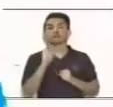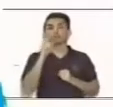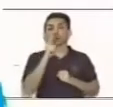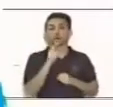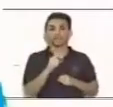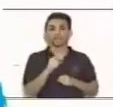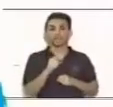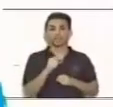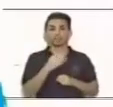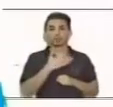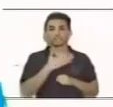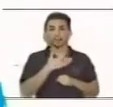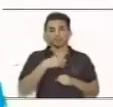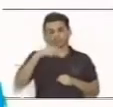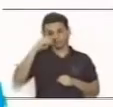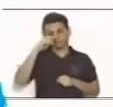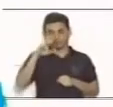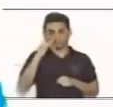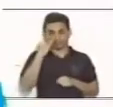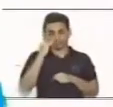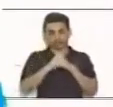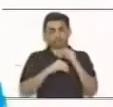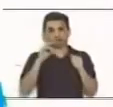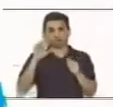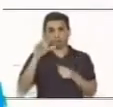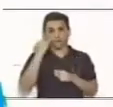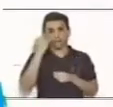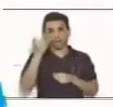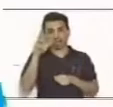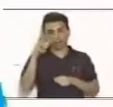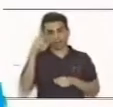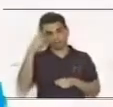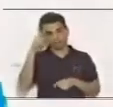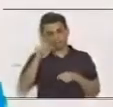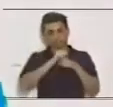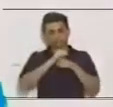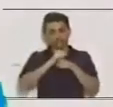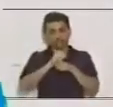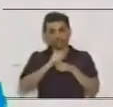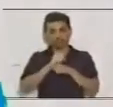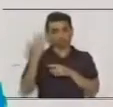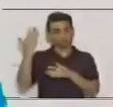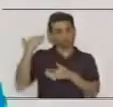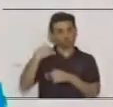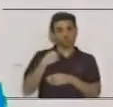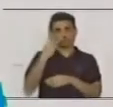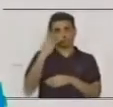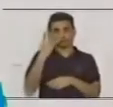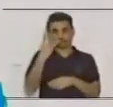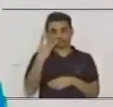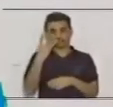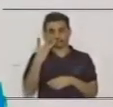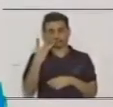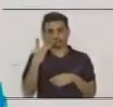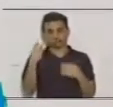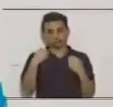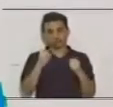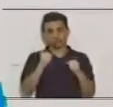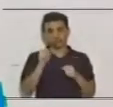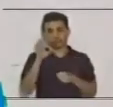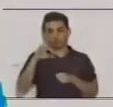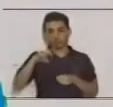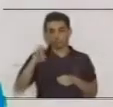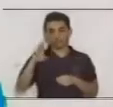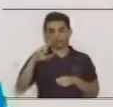el cual repasaremos las tres operaciones que hemos trabajado. Nos vamos a recordar de